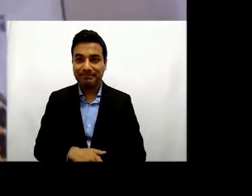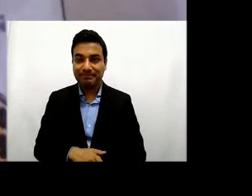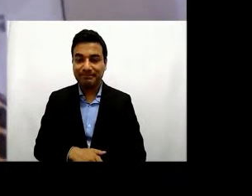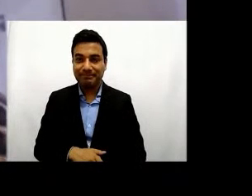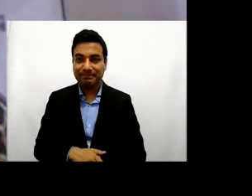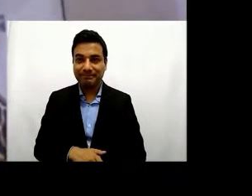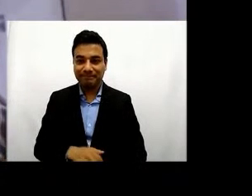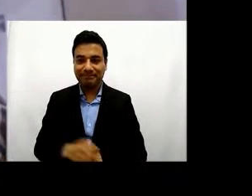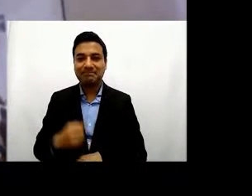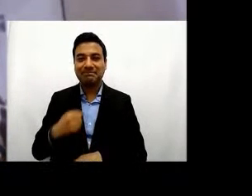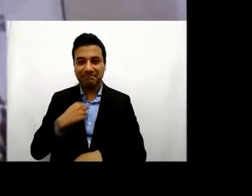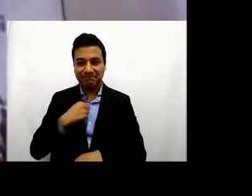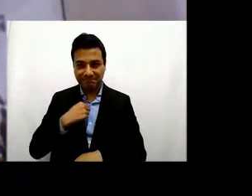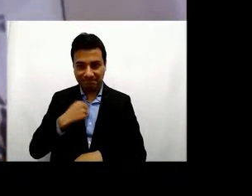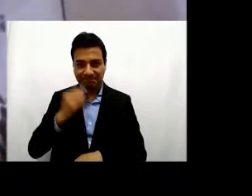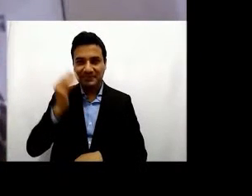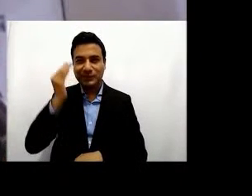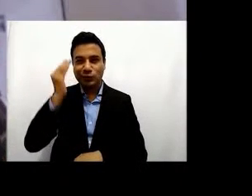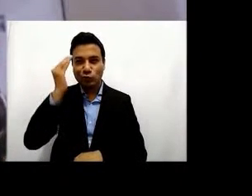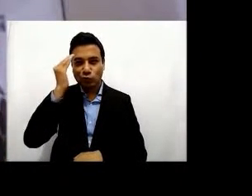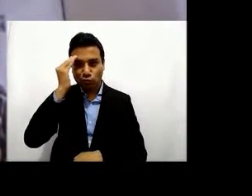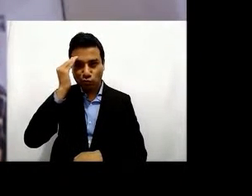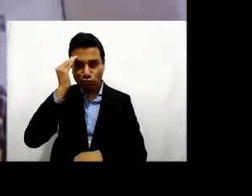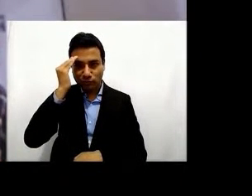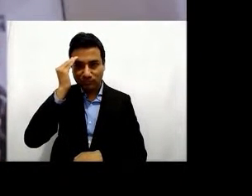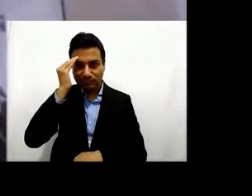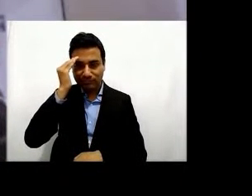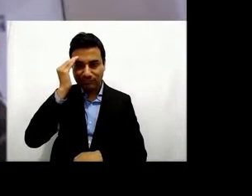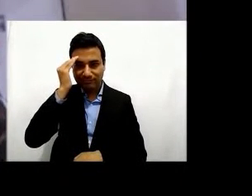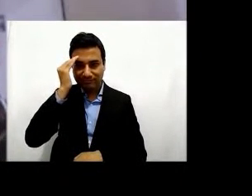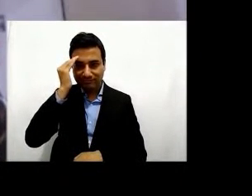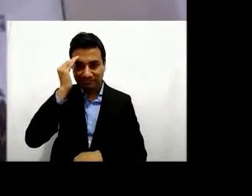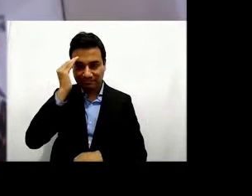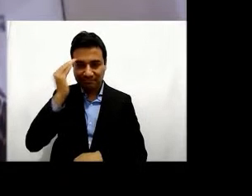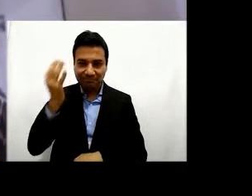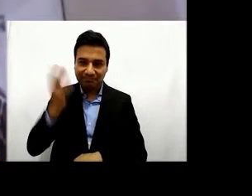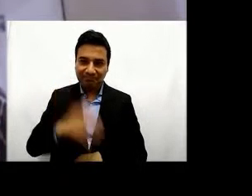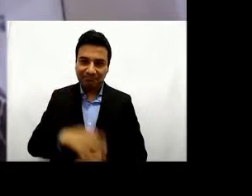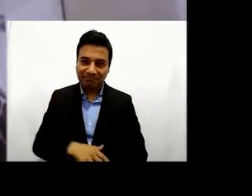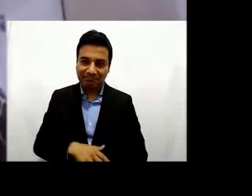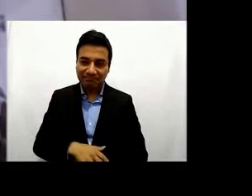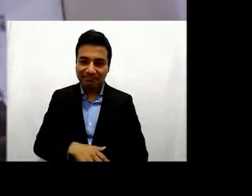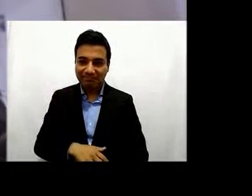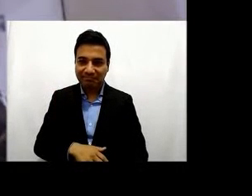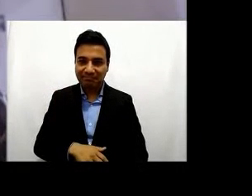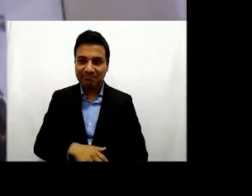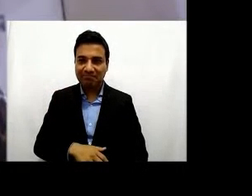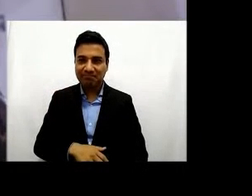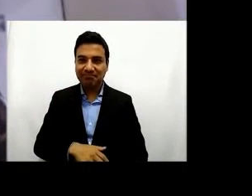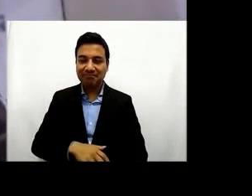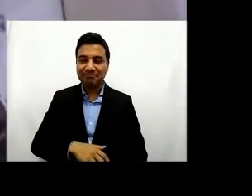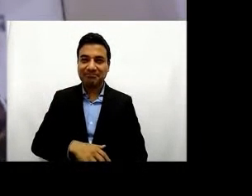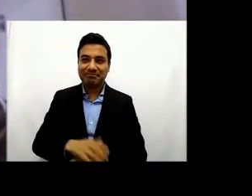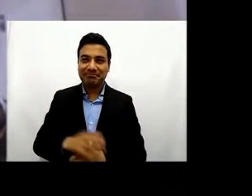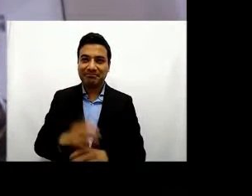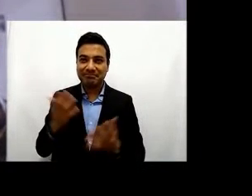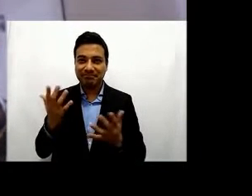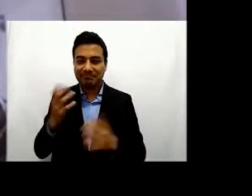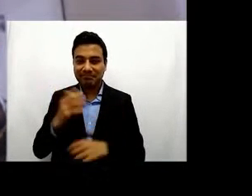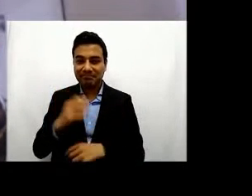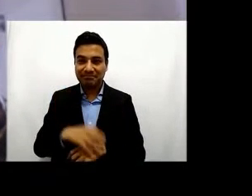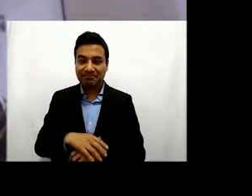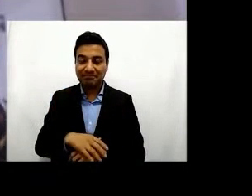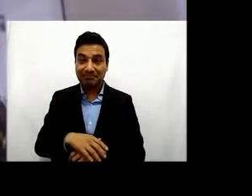Conozco muchos, a través de la innovación he tenido mucha información de distintos contextos en